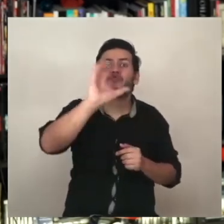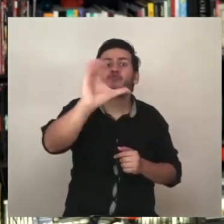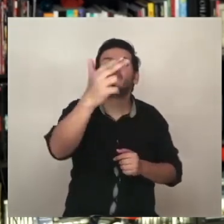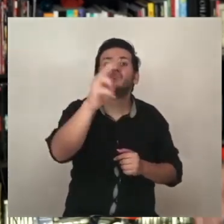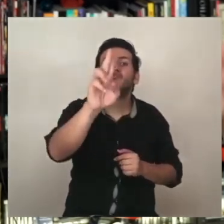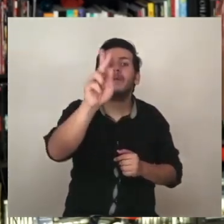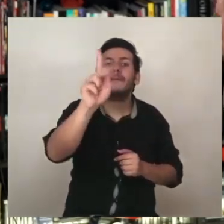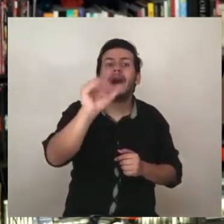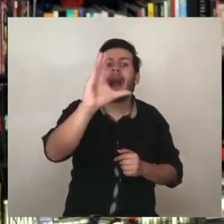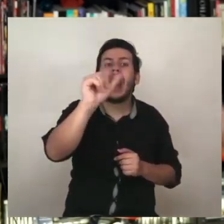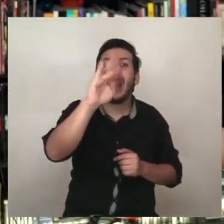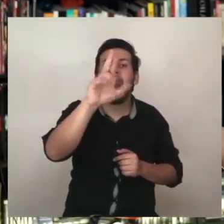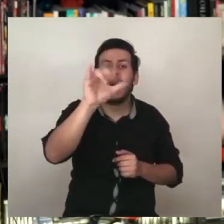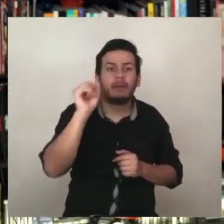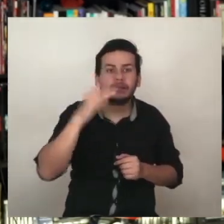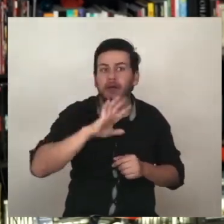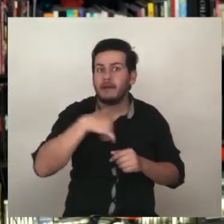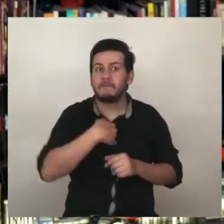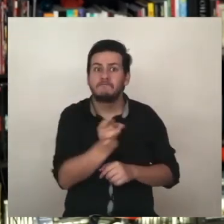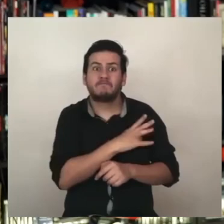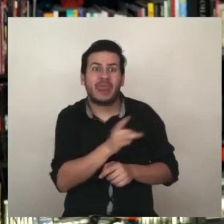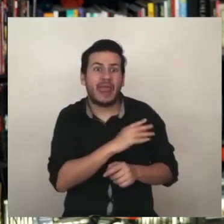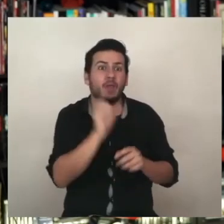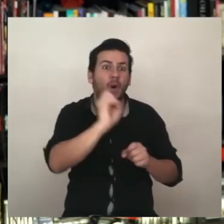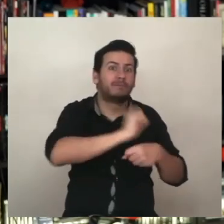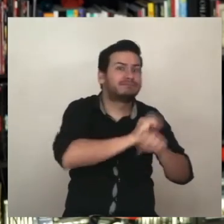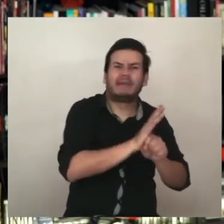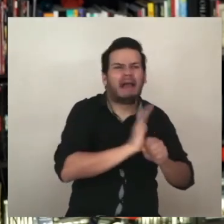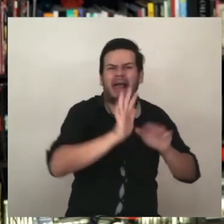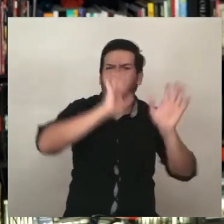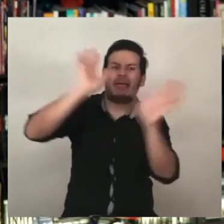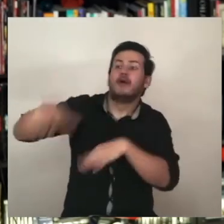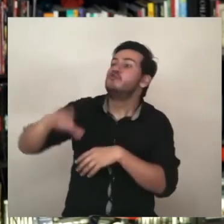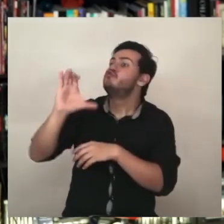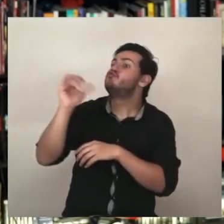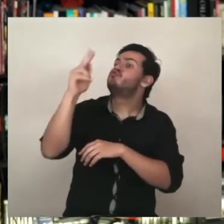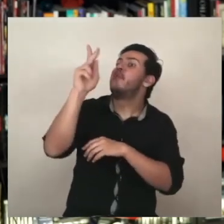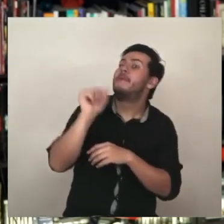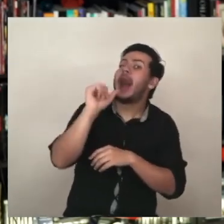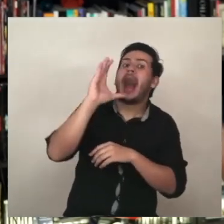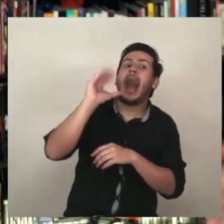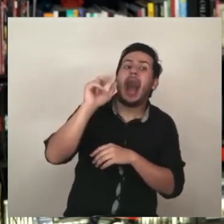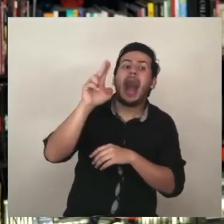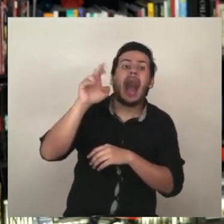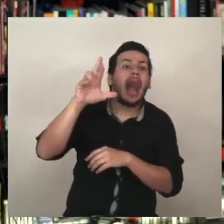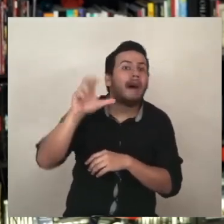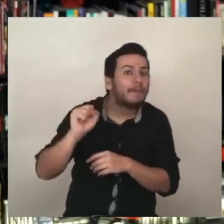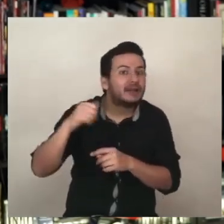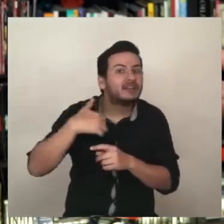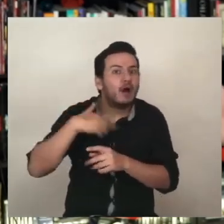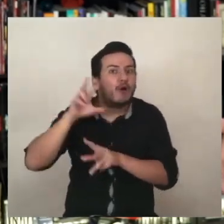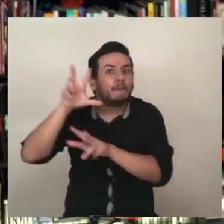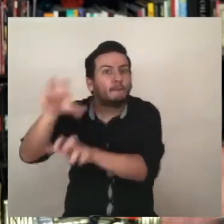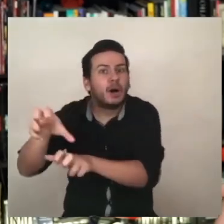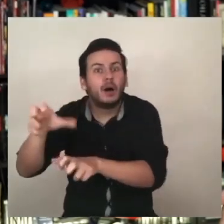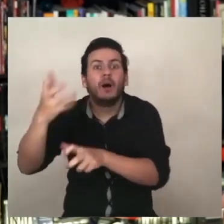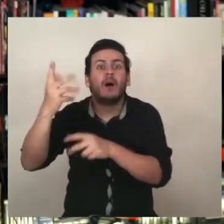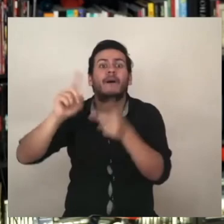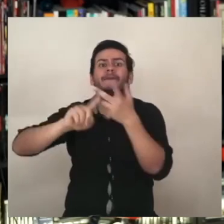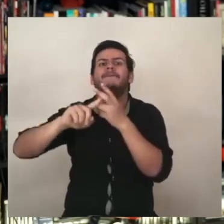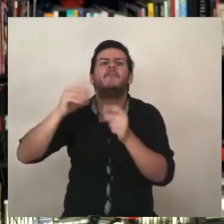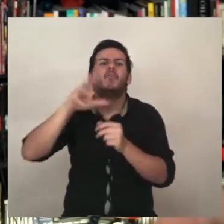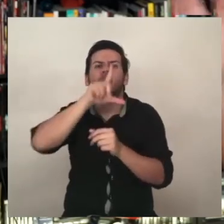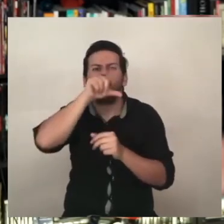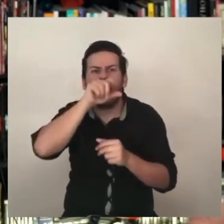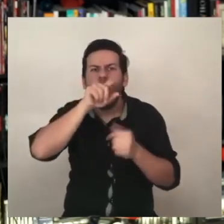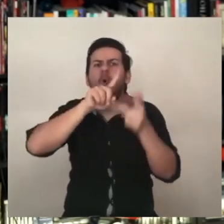entonces que al coronavirus hoy. Piénsenlo, voy a ir a chupacabras pero comía pollos y vacas. O sea, ¿por qué le puso chupacabras? Es como